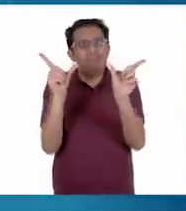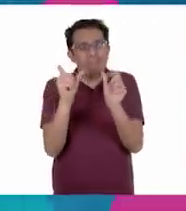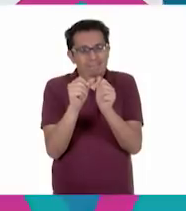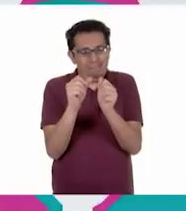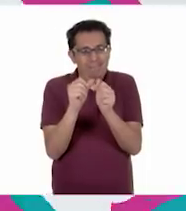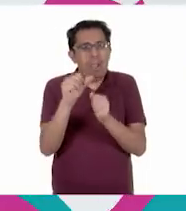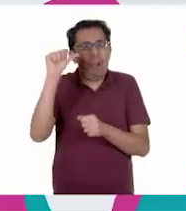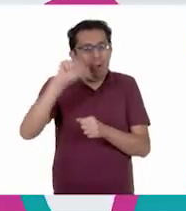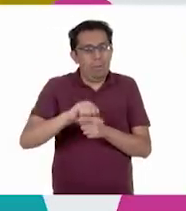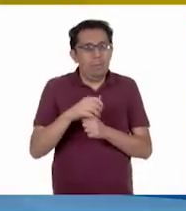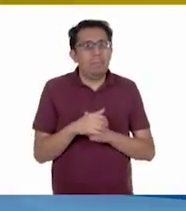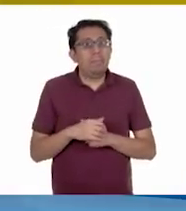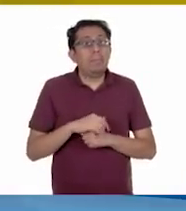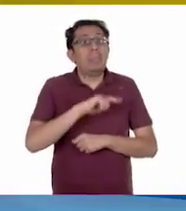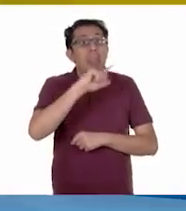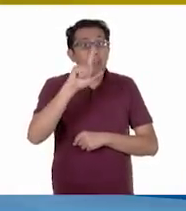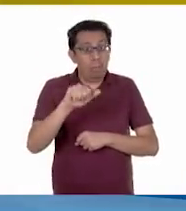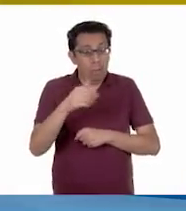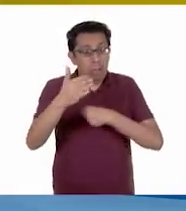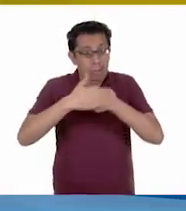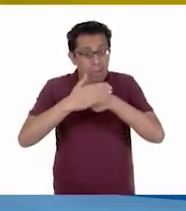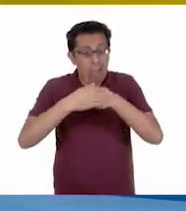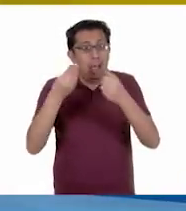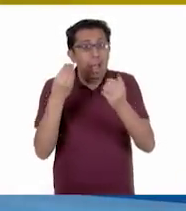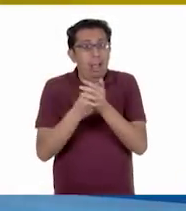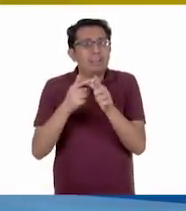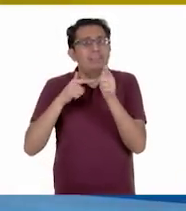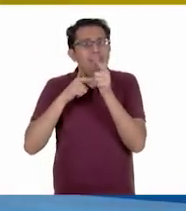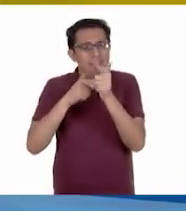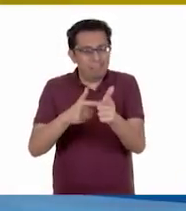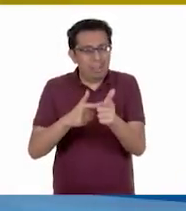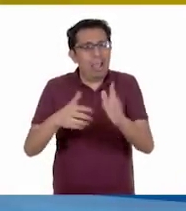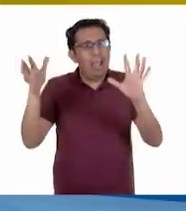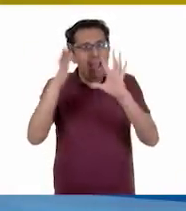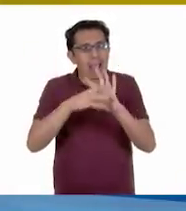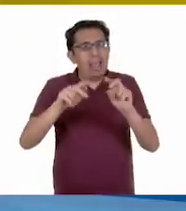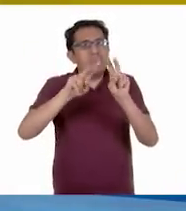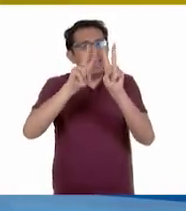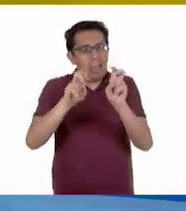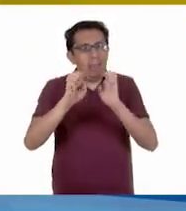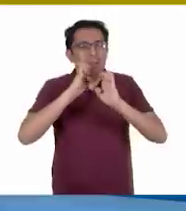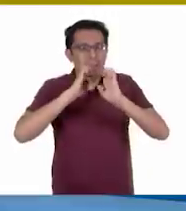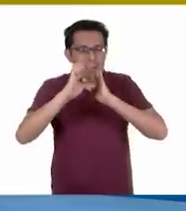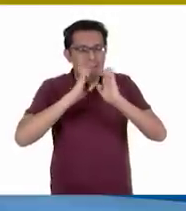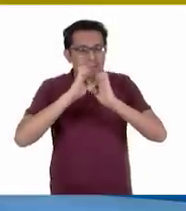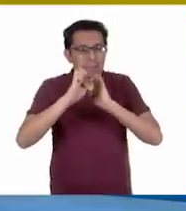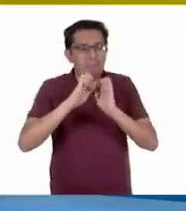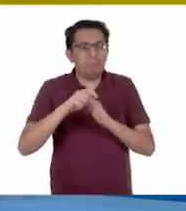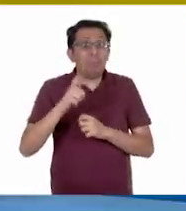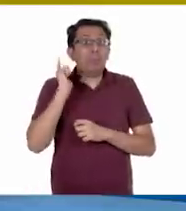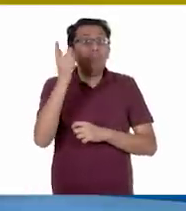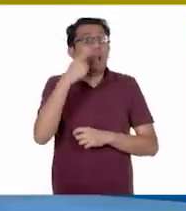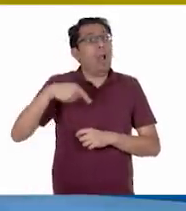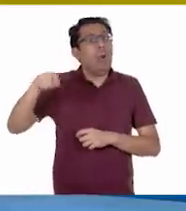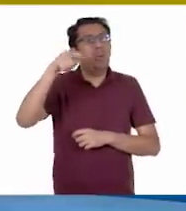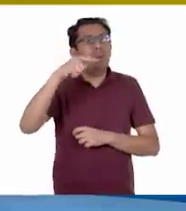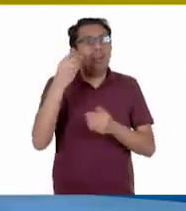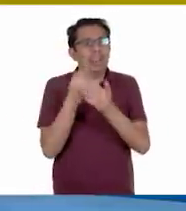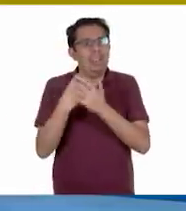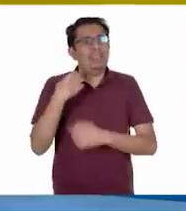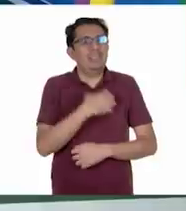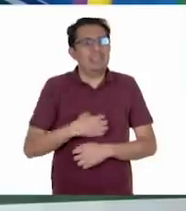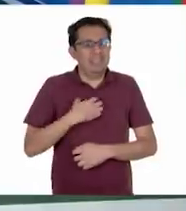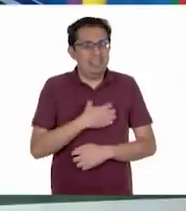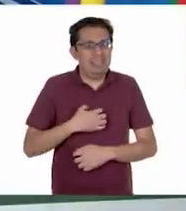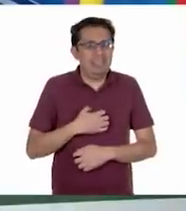esta sesión. Y en la siguiente clase seguiremos hablando de este tipo de texto. Y espero que hayan disfrutado mucho esta sesión. Hasta